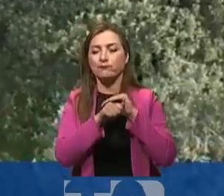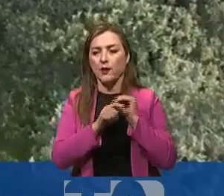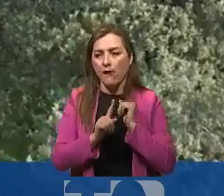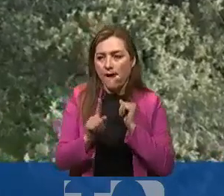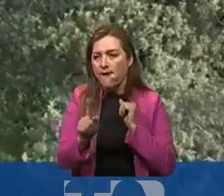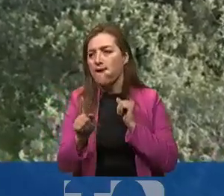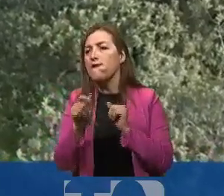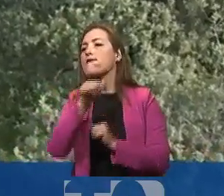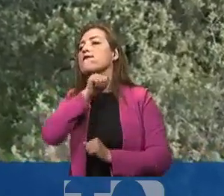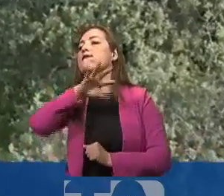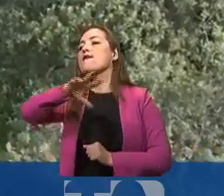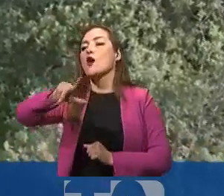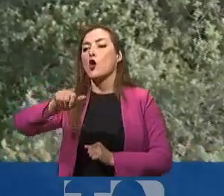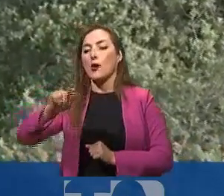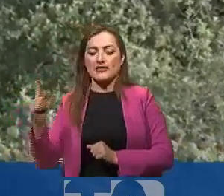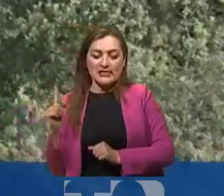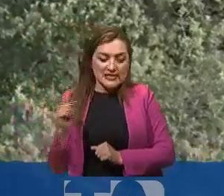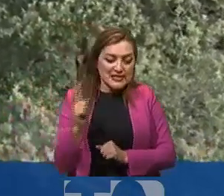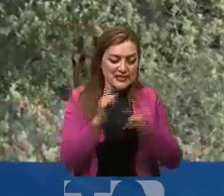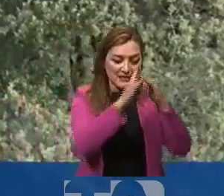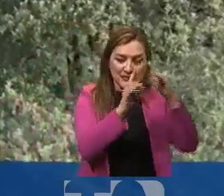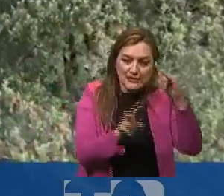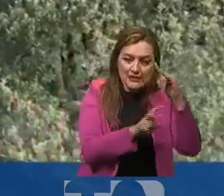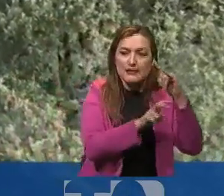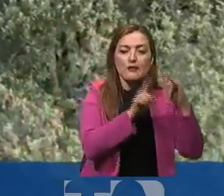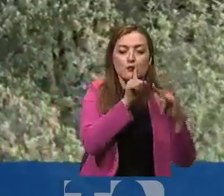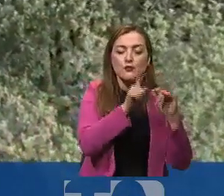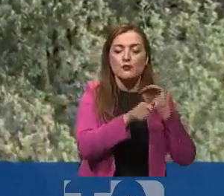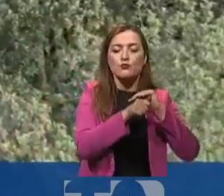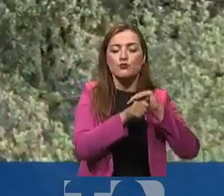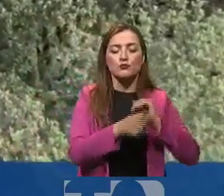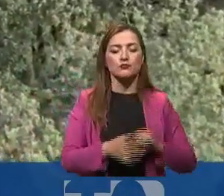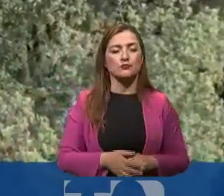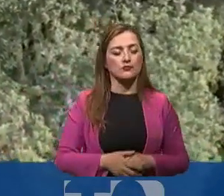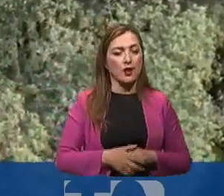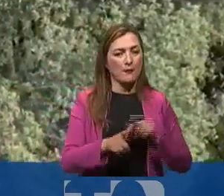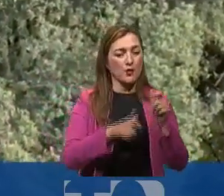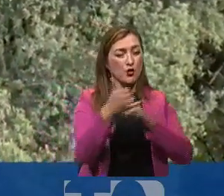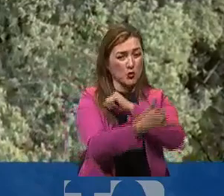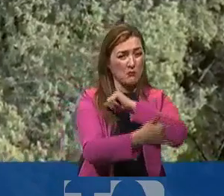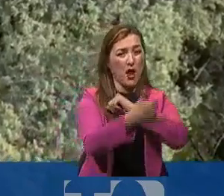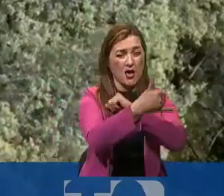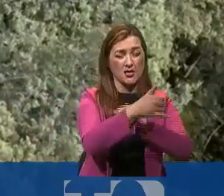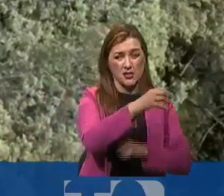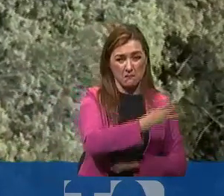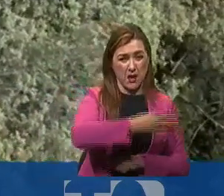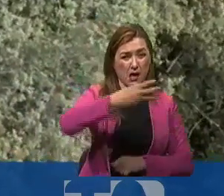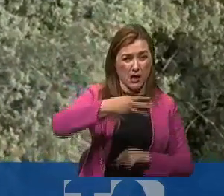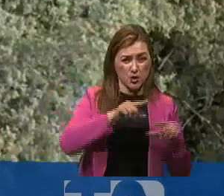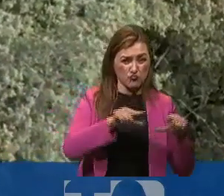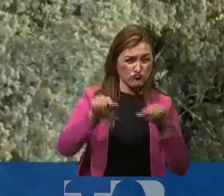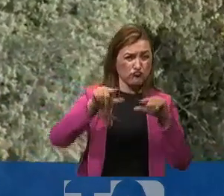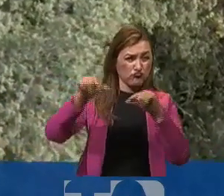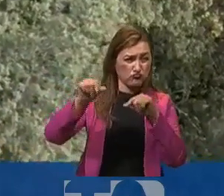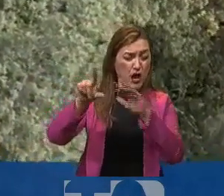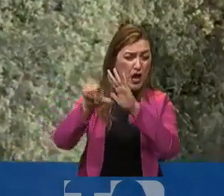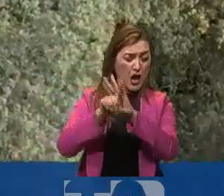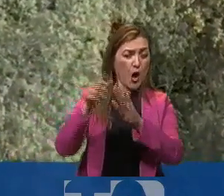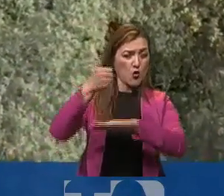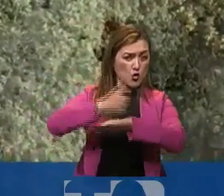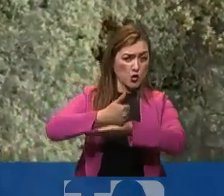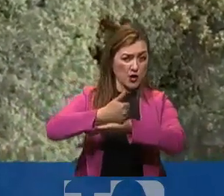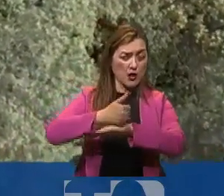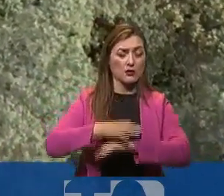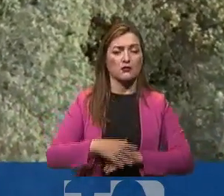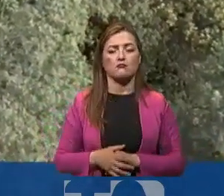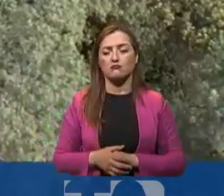cometer sus hechos ilícitos. ¿Esta Migración ha levantado información, Migración también, sobre las personas que pernoctan acá? Sí, lamentablemente vemos que